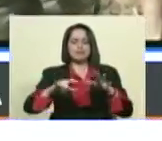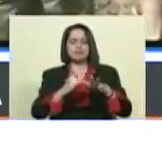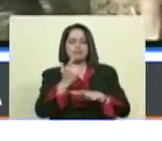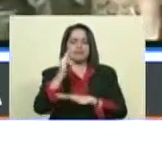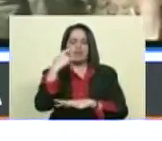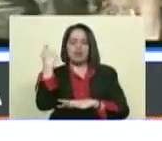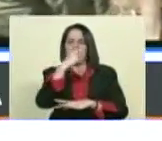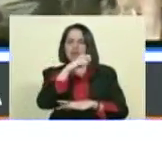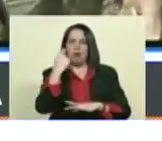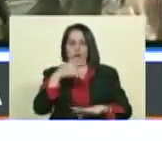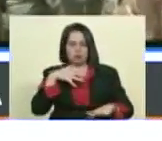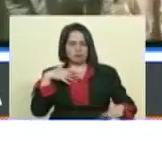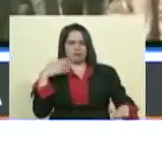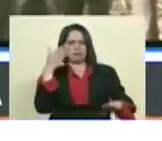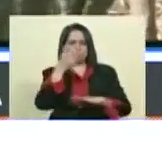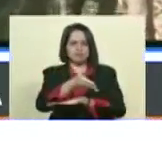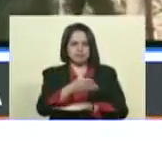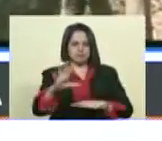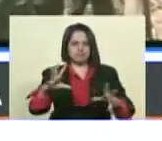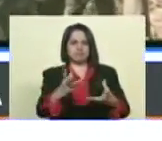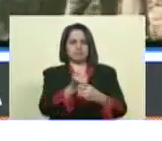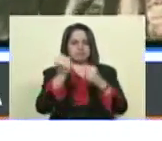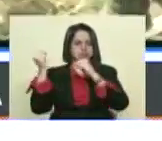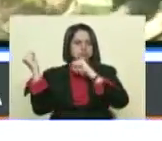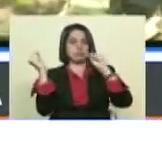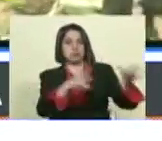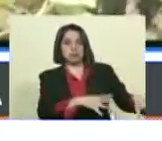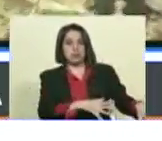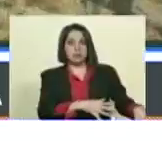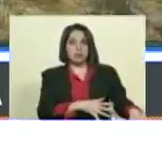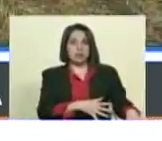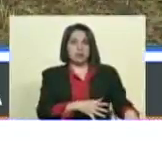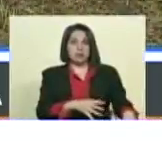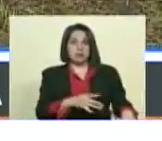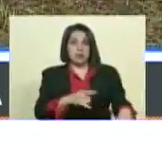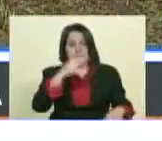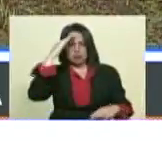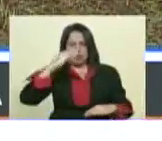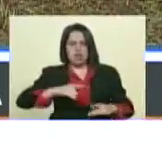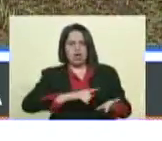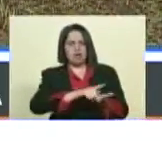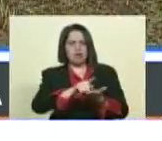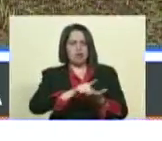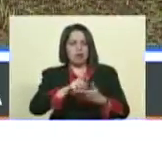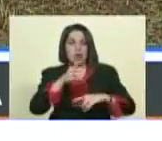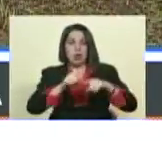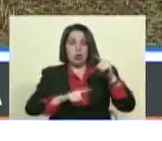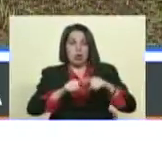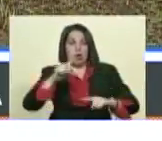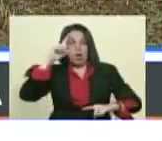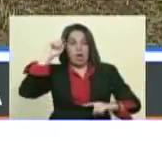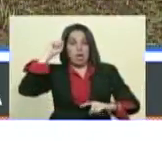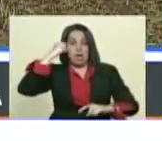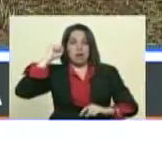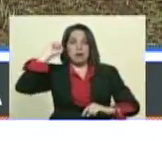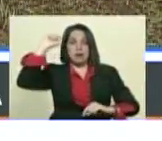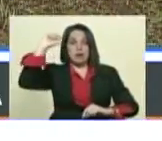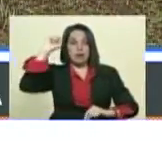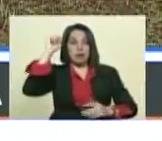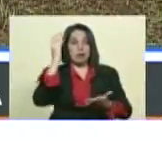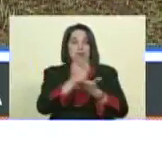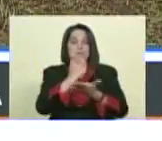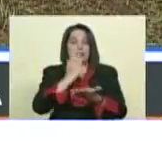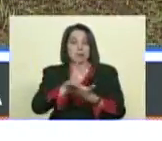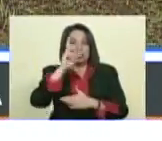ilícitas y mover nuestros helicópteros, mover por tierra, mover a nuestros soldados. Esos son héroes diarios,